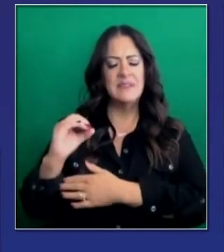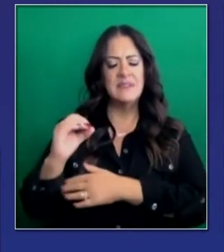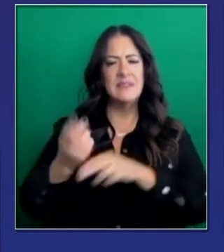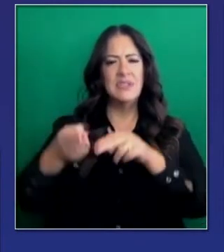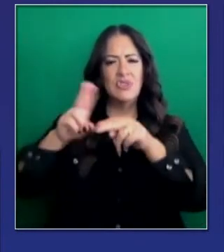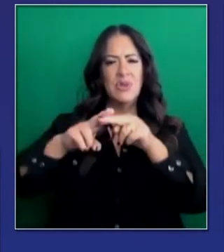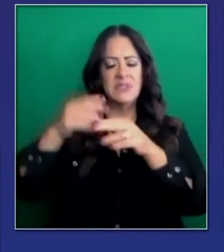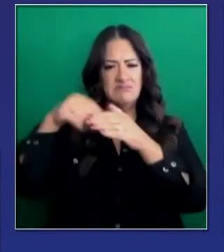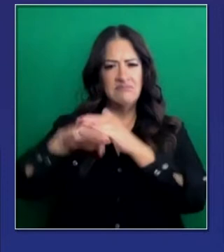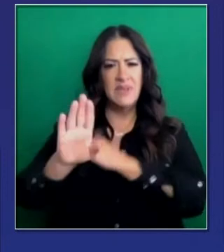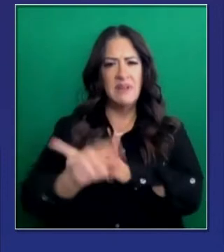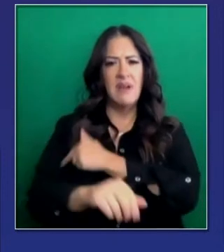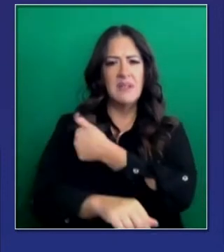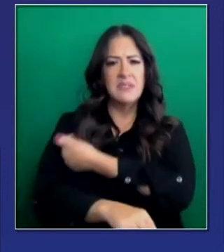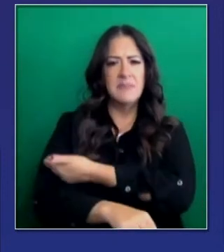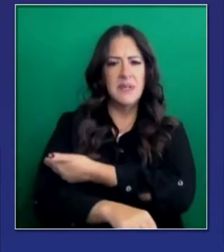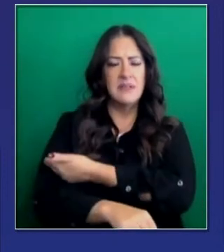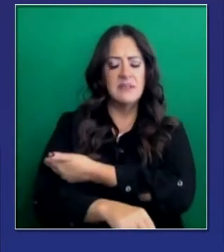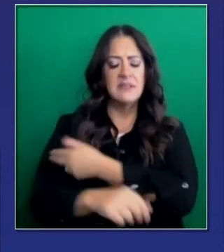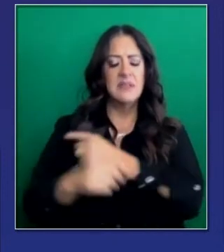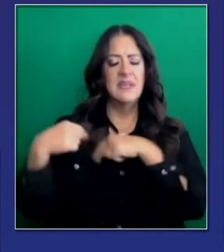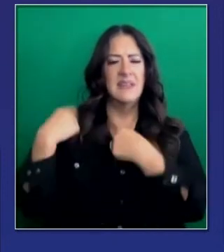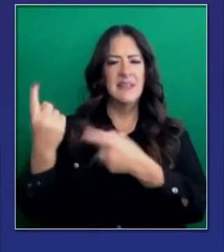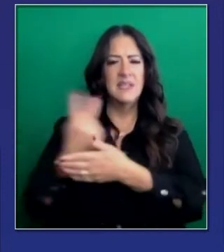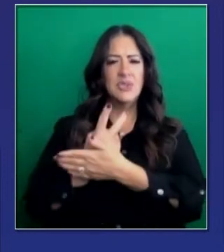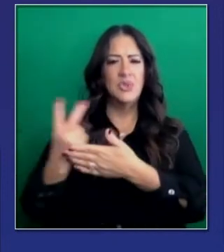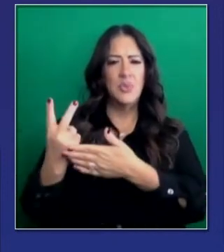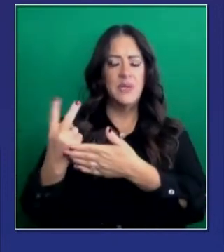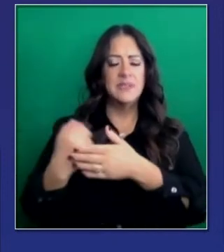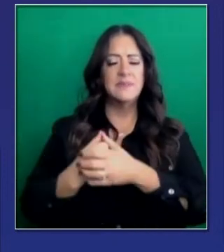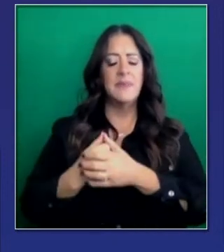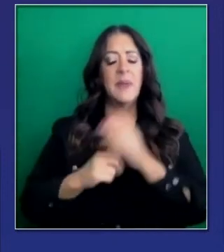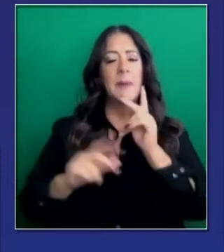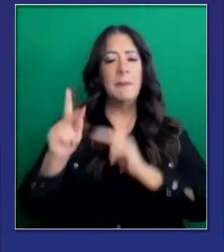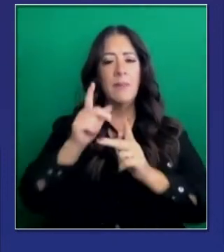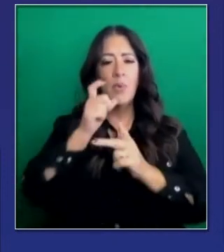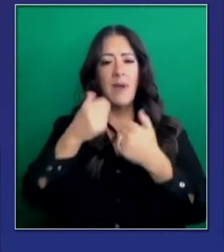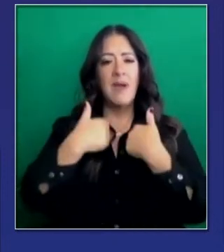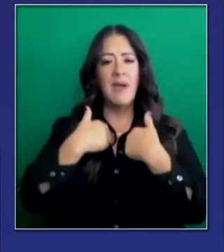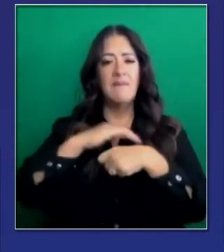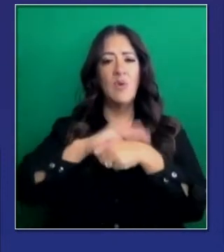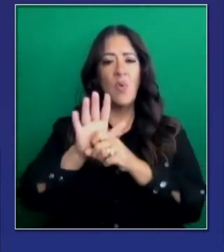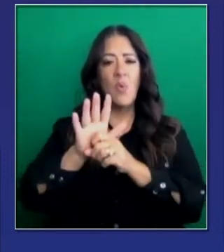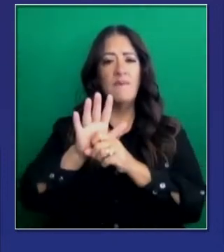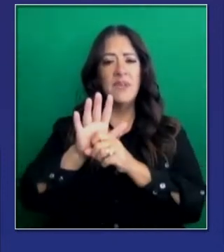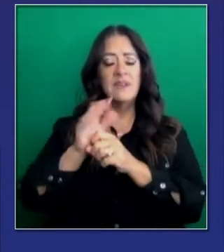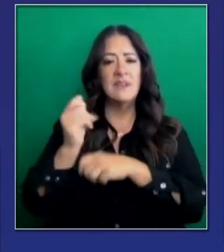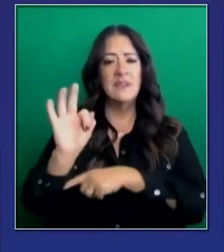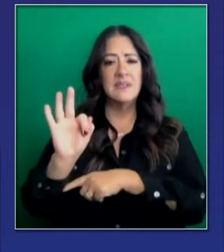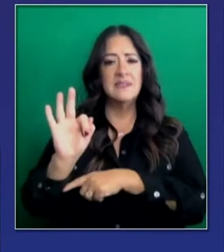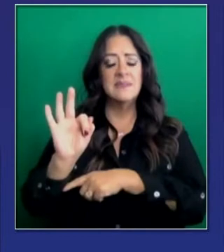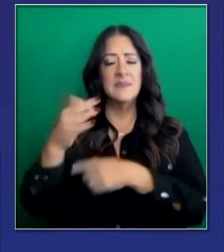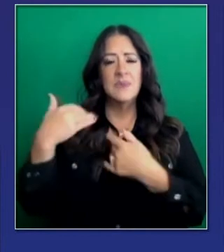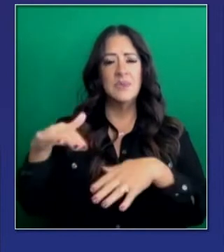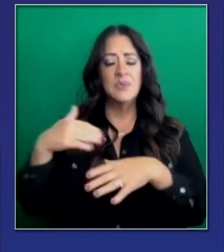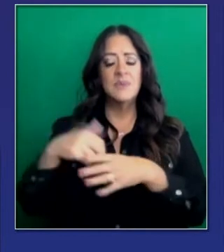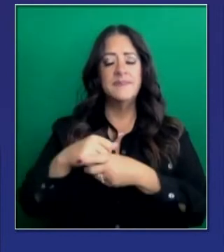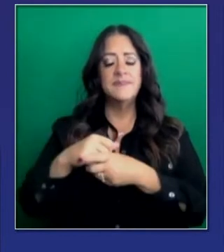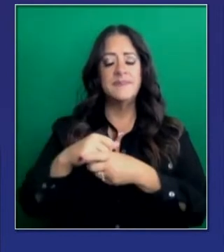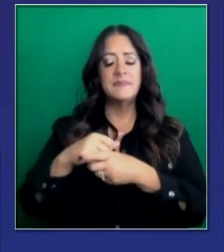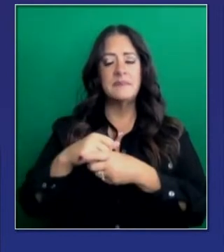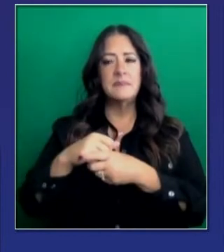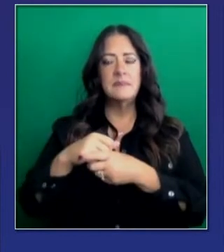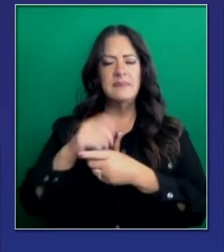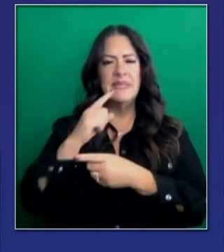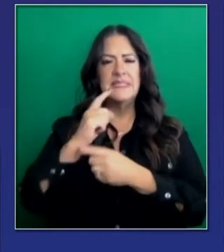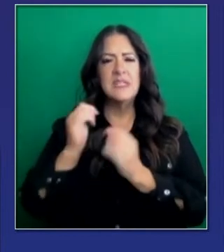en los últimos 14 días los pacientes con kobe 19 eso es dentro de los más bajos